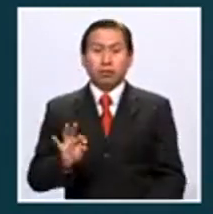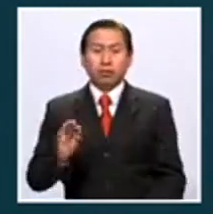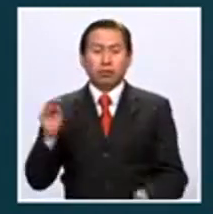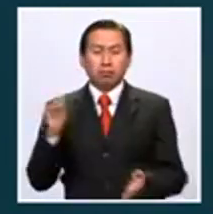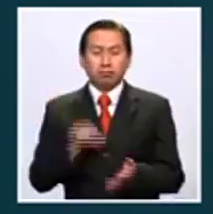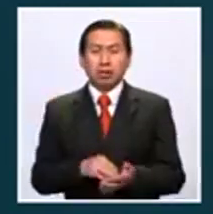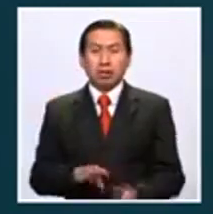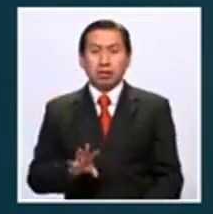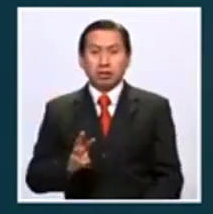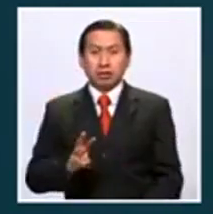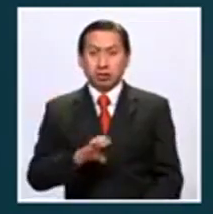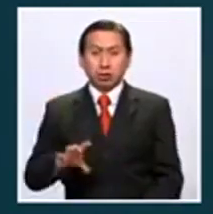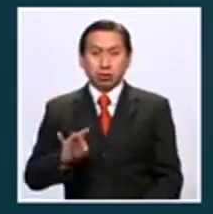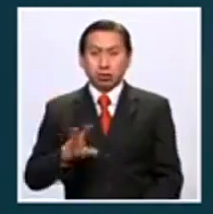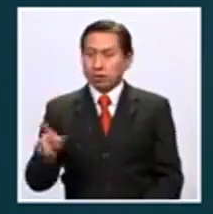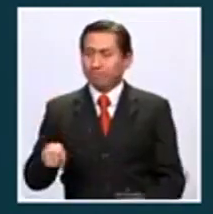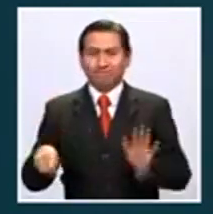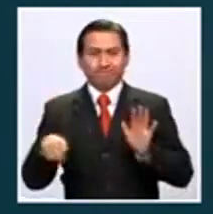29.683 descartados,